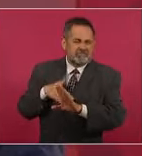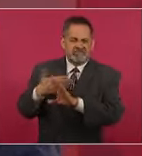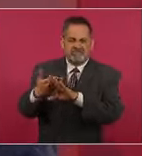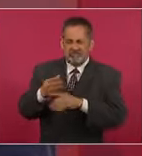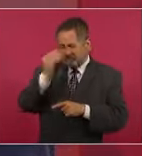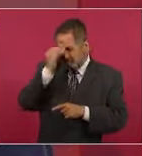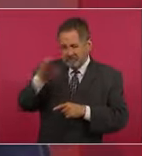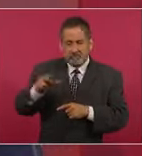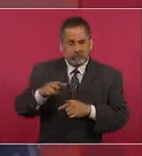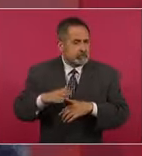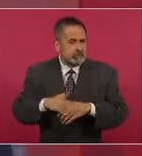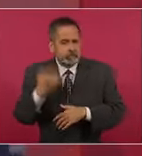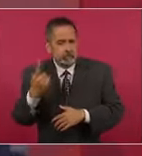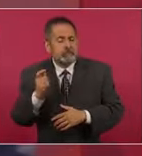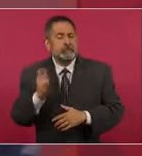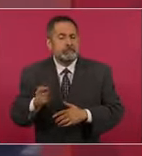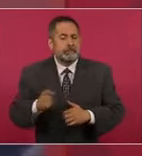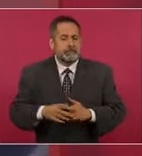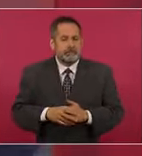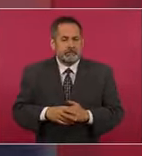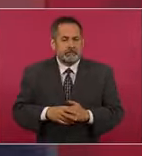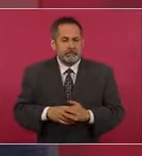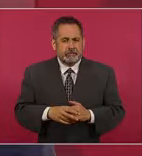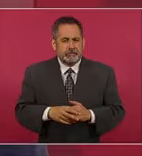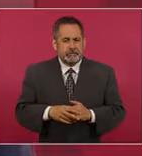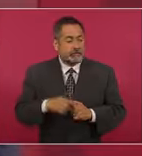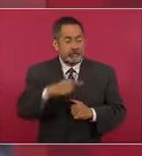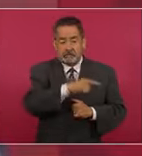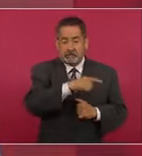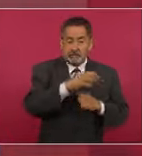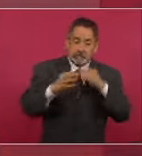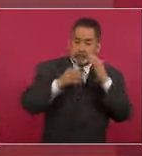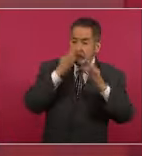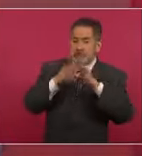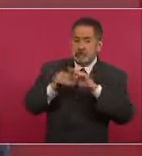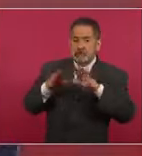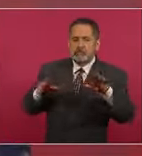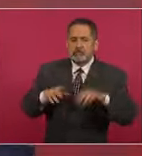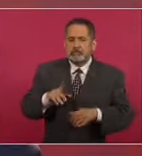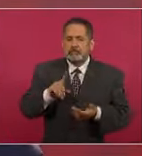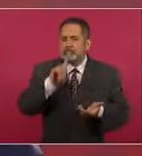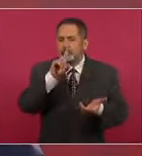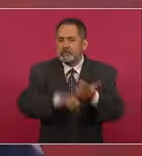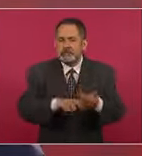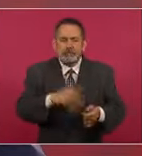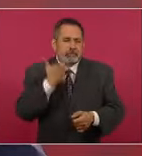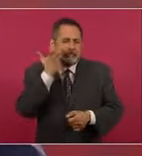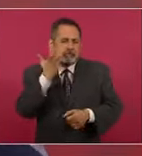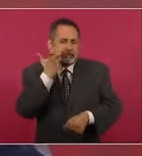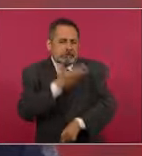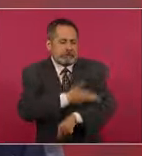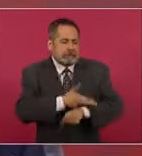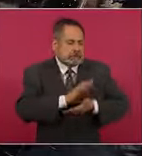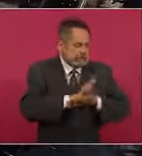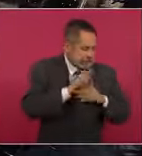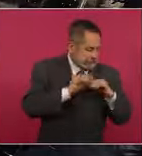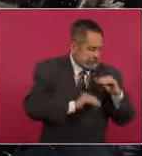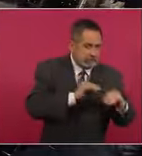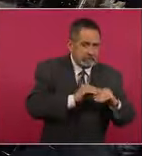porque empiezan a darse a conocer resultados, todo arreglado, en donde yo iba